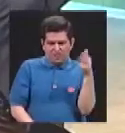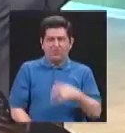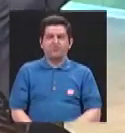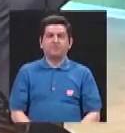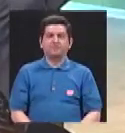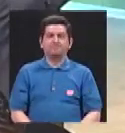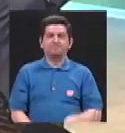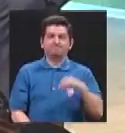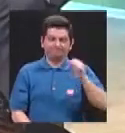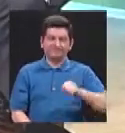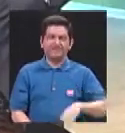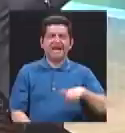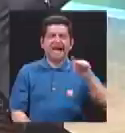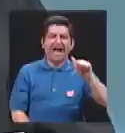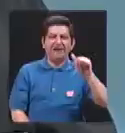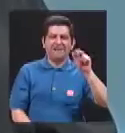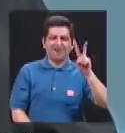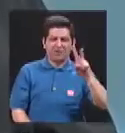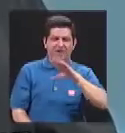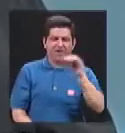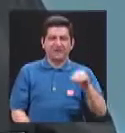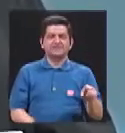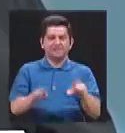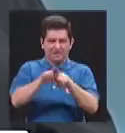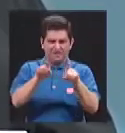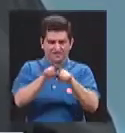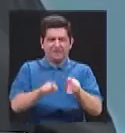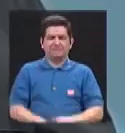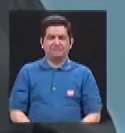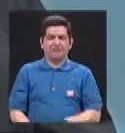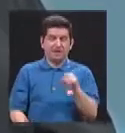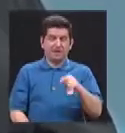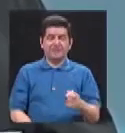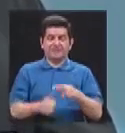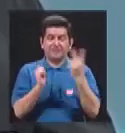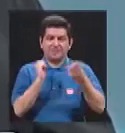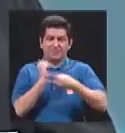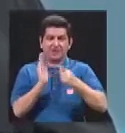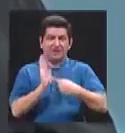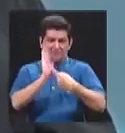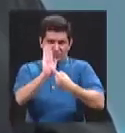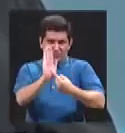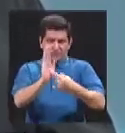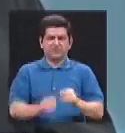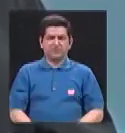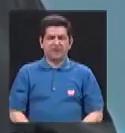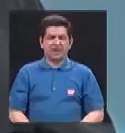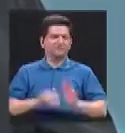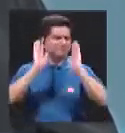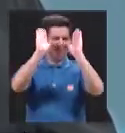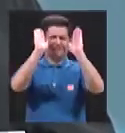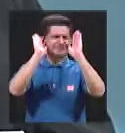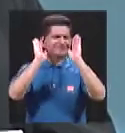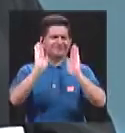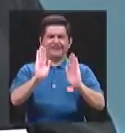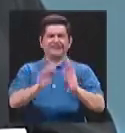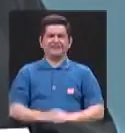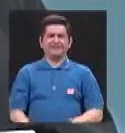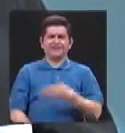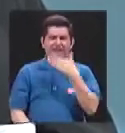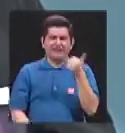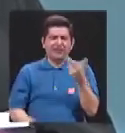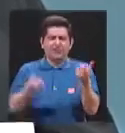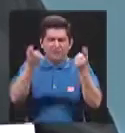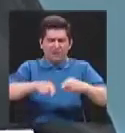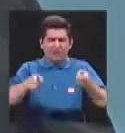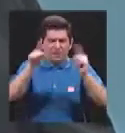entonces. Recordemos a música. Don Álvaro Vargas y recordemos también este estreno realmente espectacular